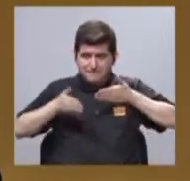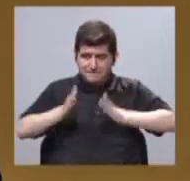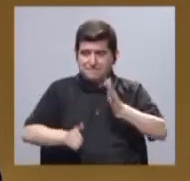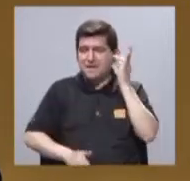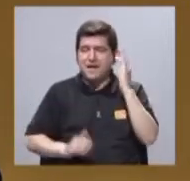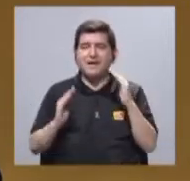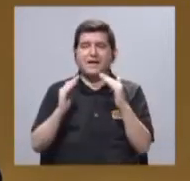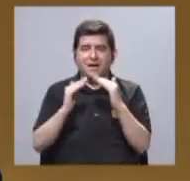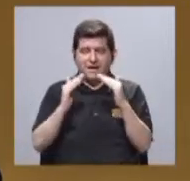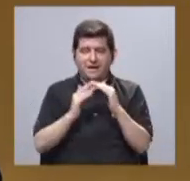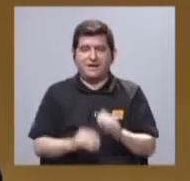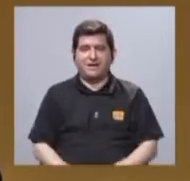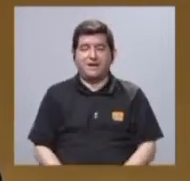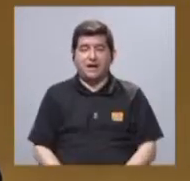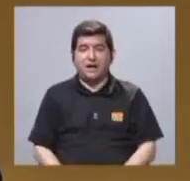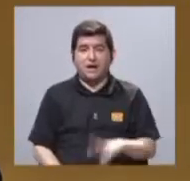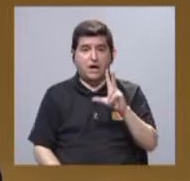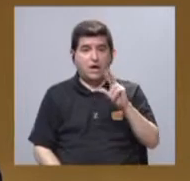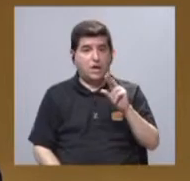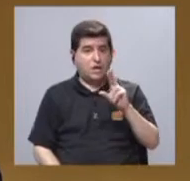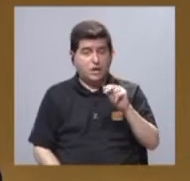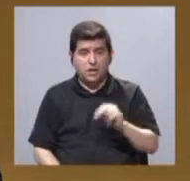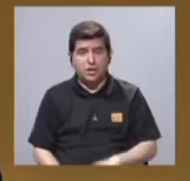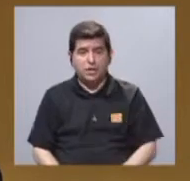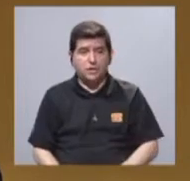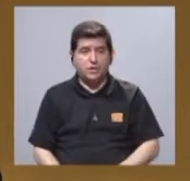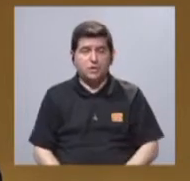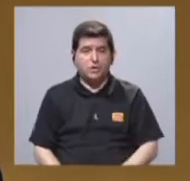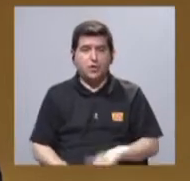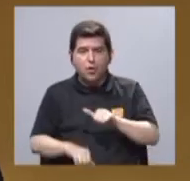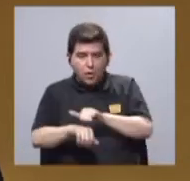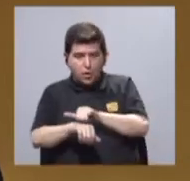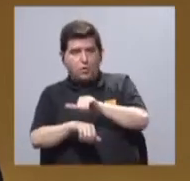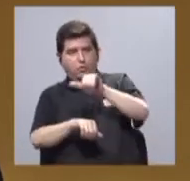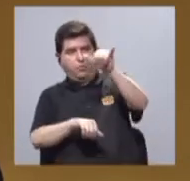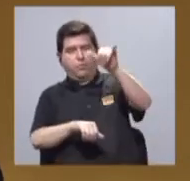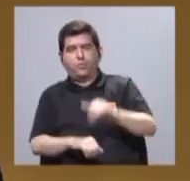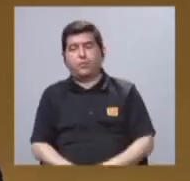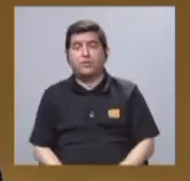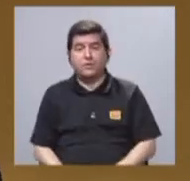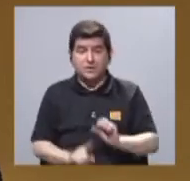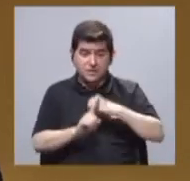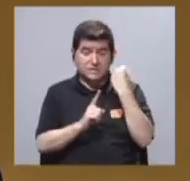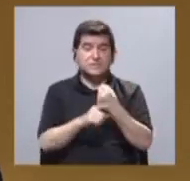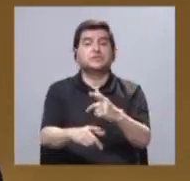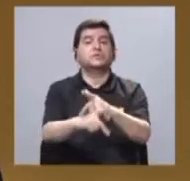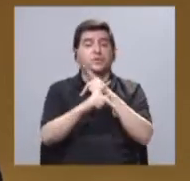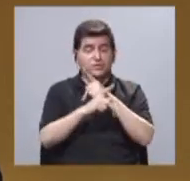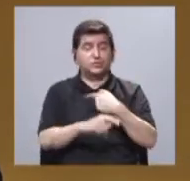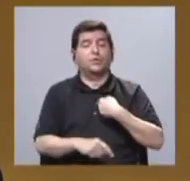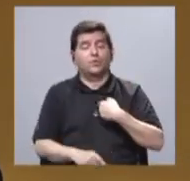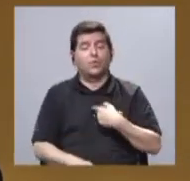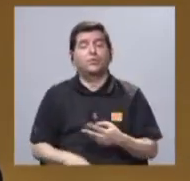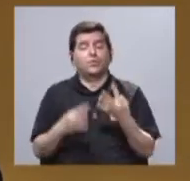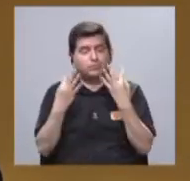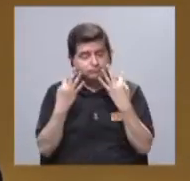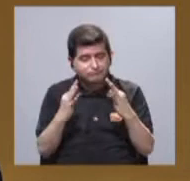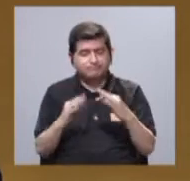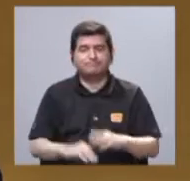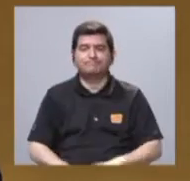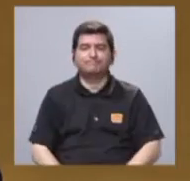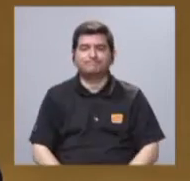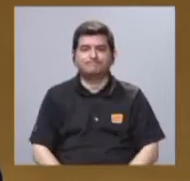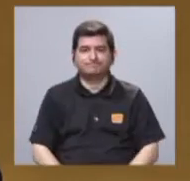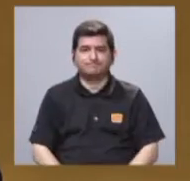eso ni viajar en ningún otro medio, porque es una medida de protección,